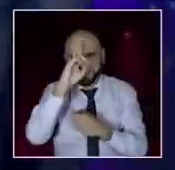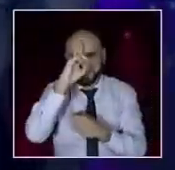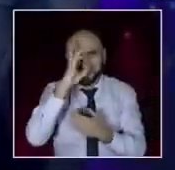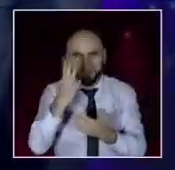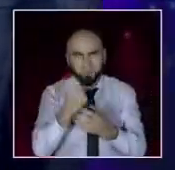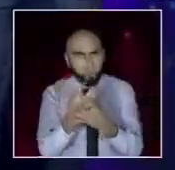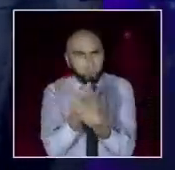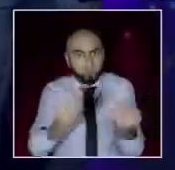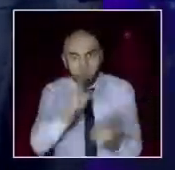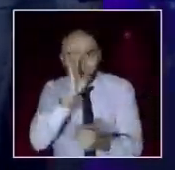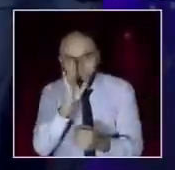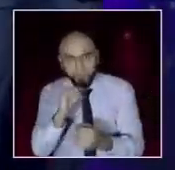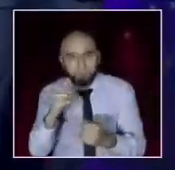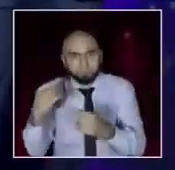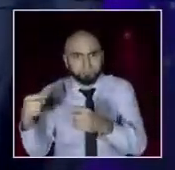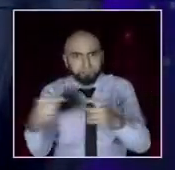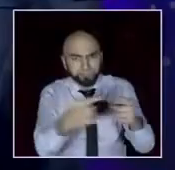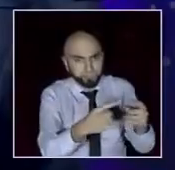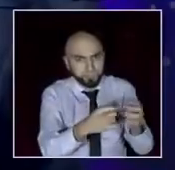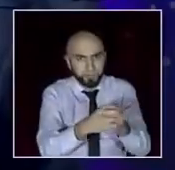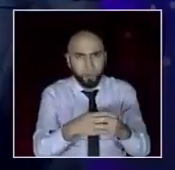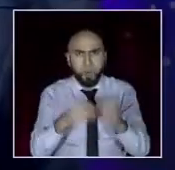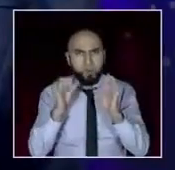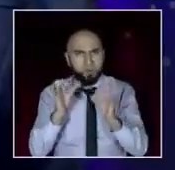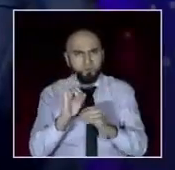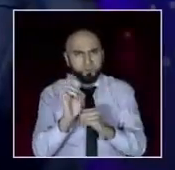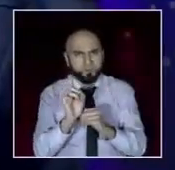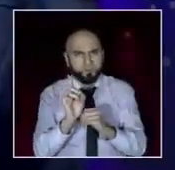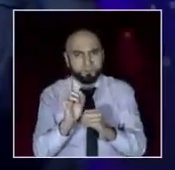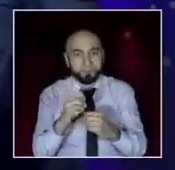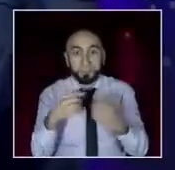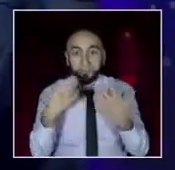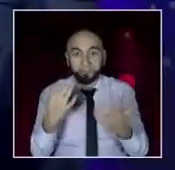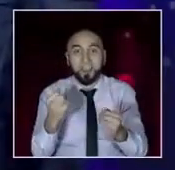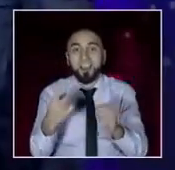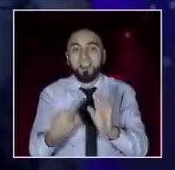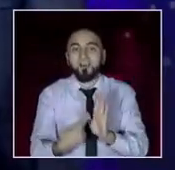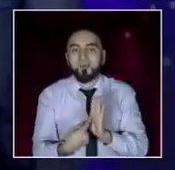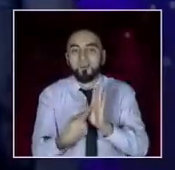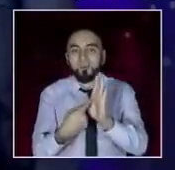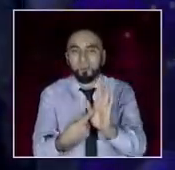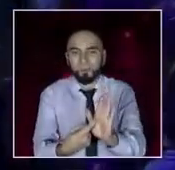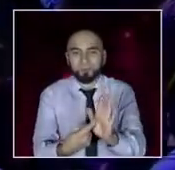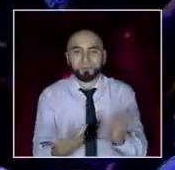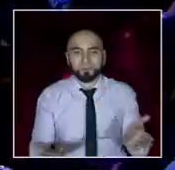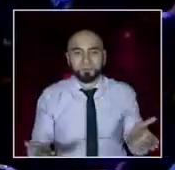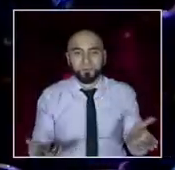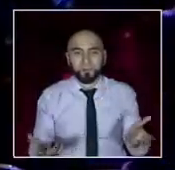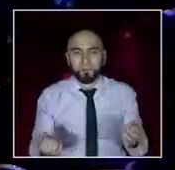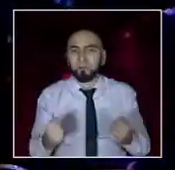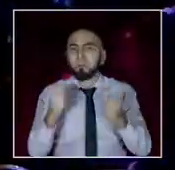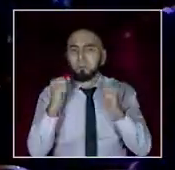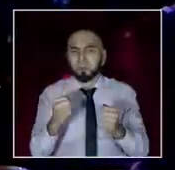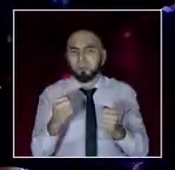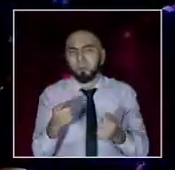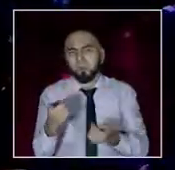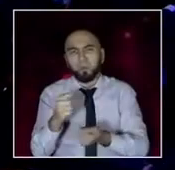demasiados perros por todos lados comparado con los normales. Y esto ilustra, podemos tomar esto como un